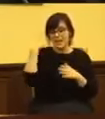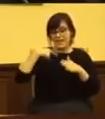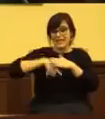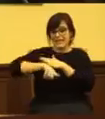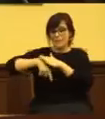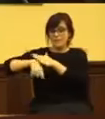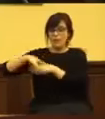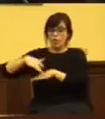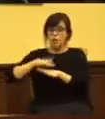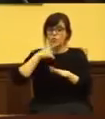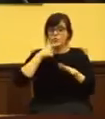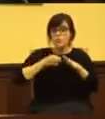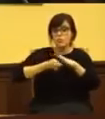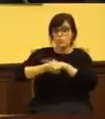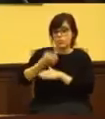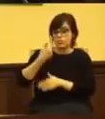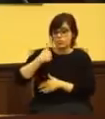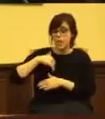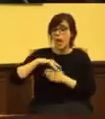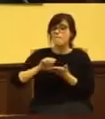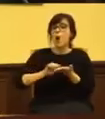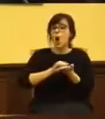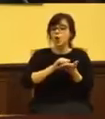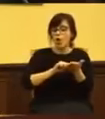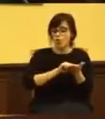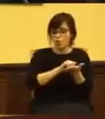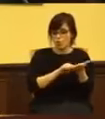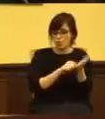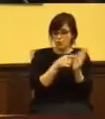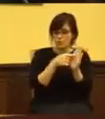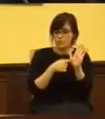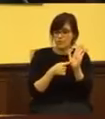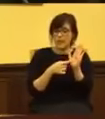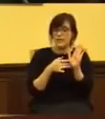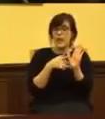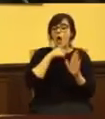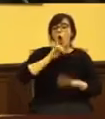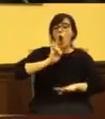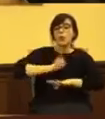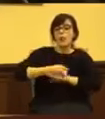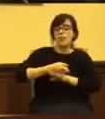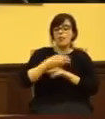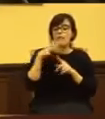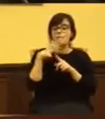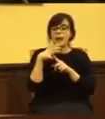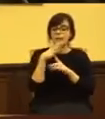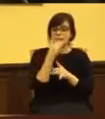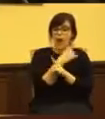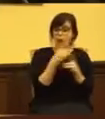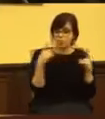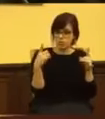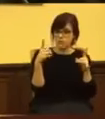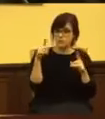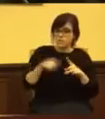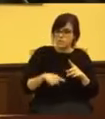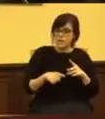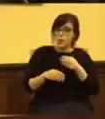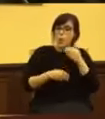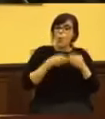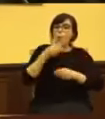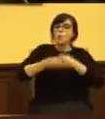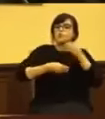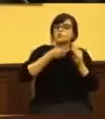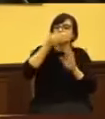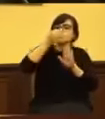marcha, está entregada el borrador de lo que va a ser la ordenanza de parques y jardines, que viene a regular también los usos de los